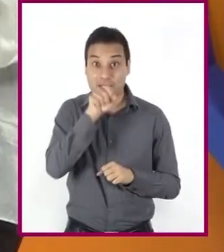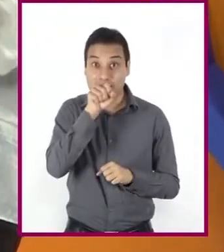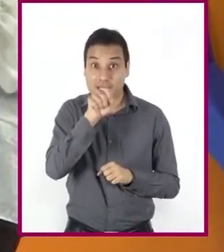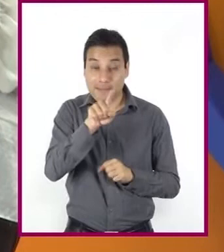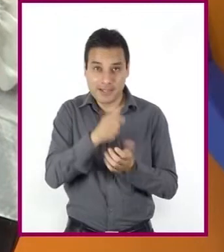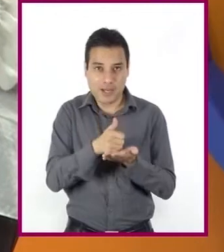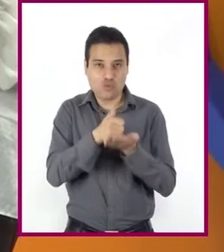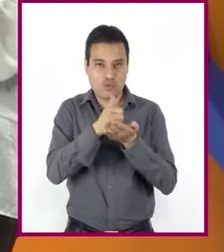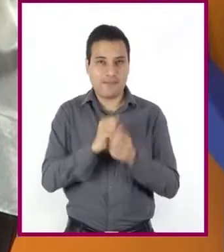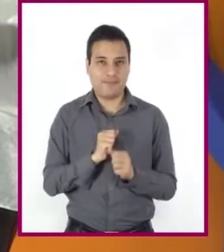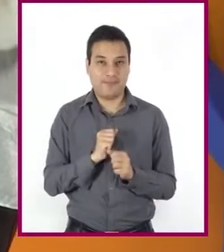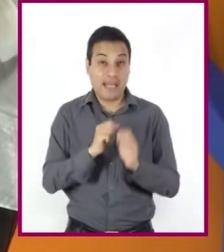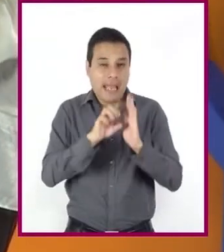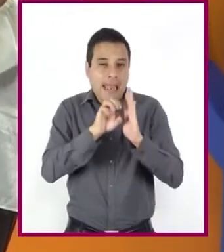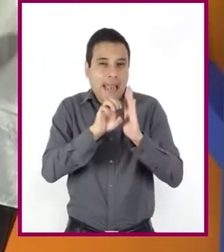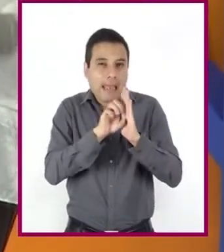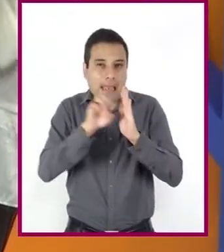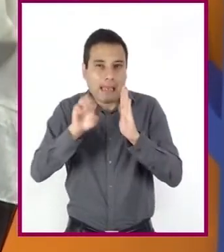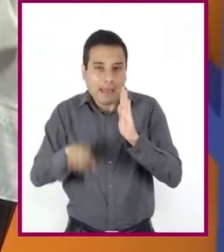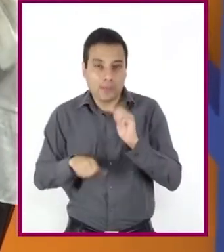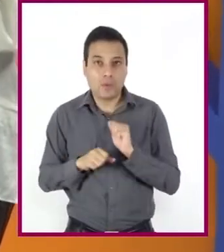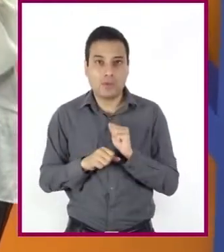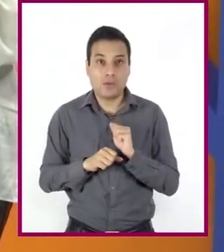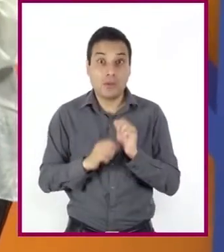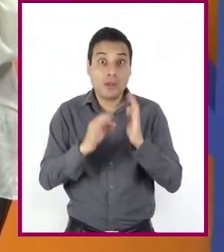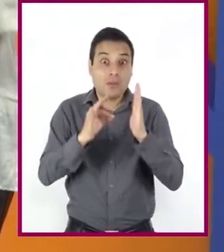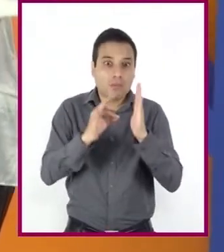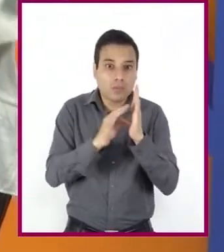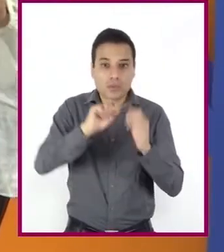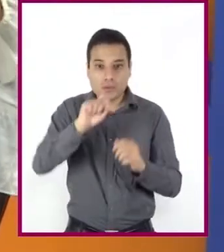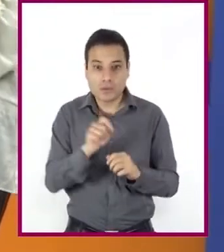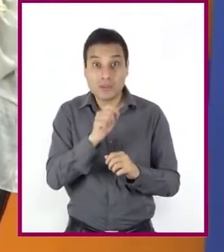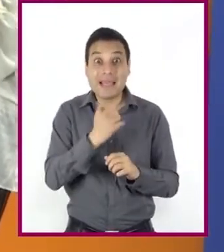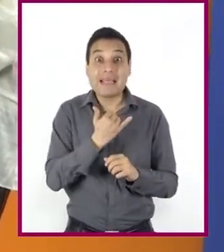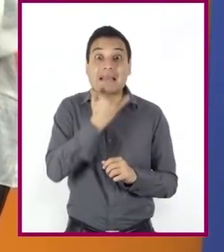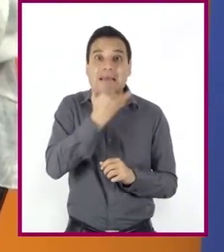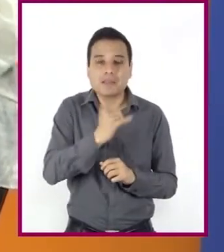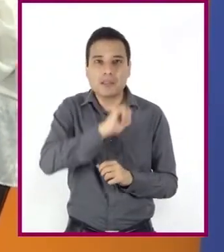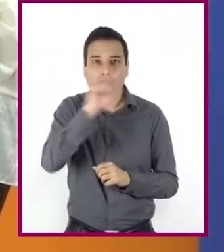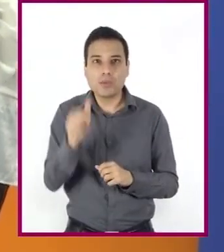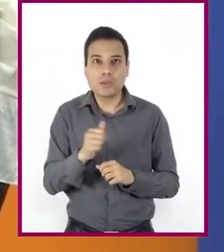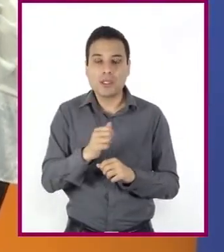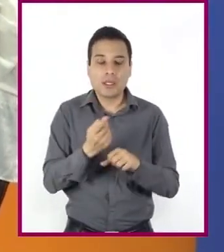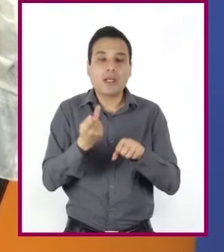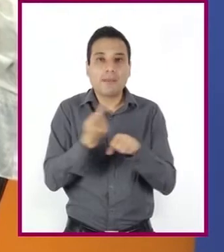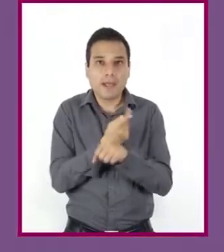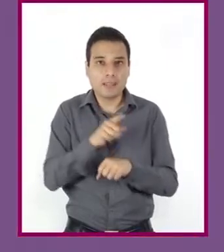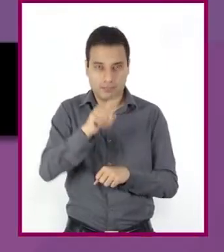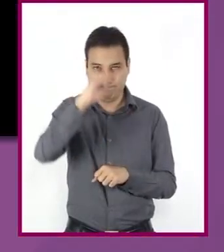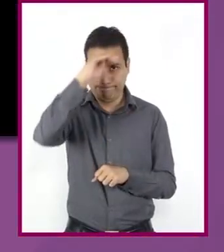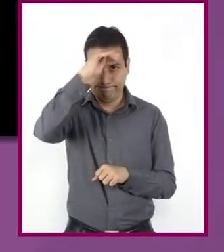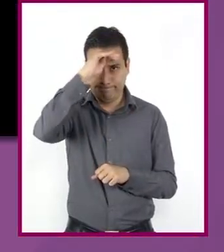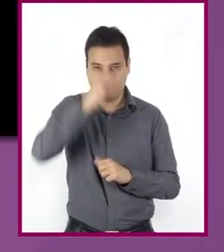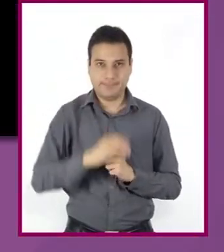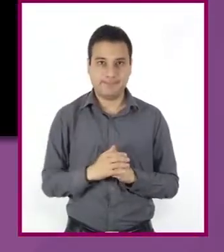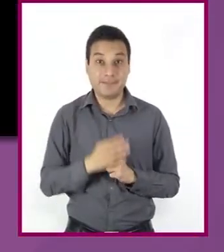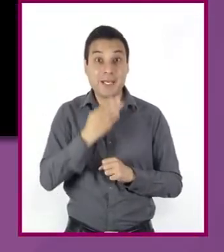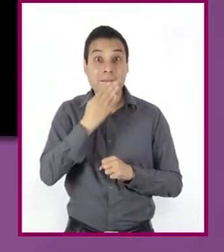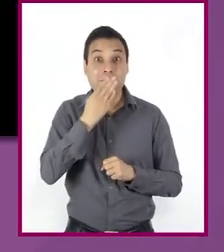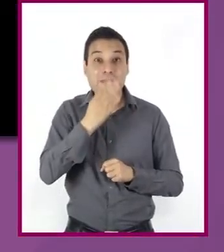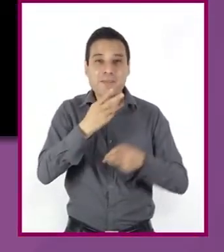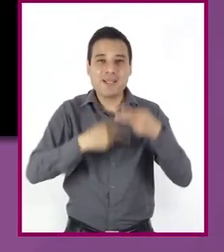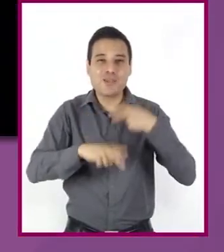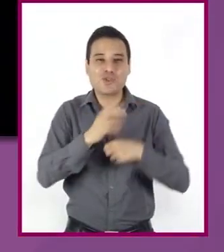reflexionar sobre las consecuencias de poner un signo de puntuación en otro lugar en donde no iba. Bienvenidos a